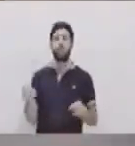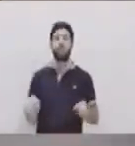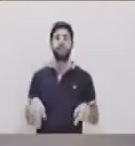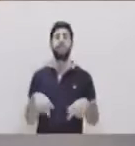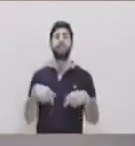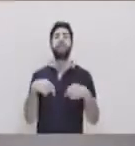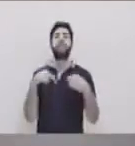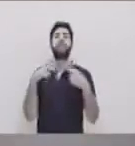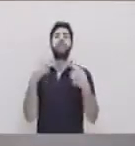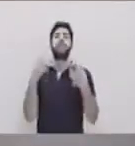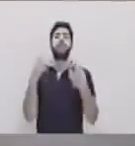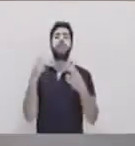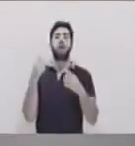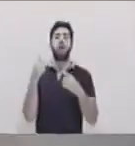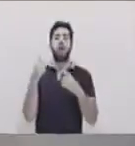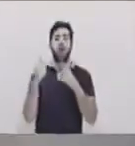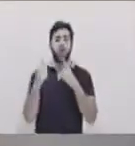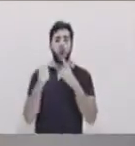Inhalamos.